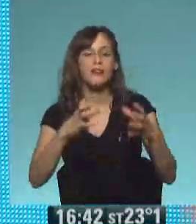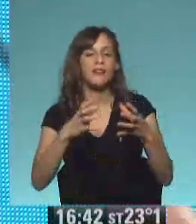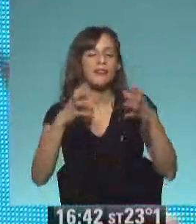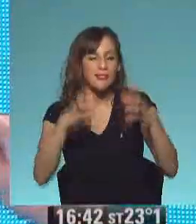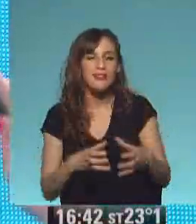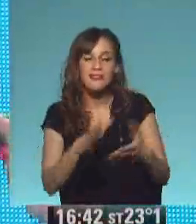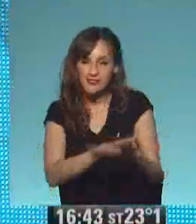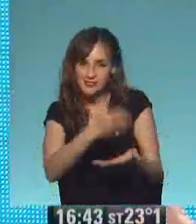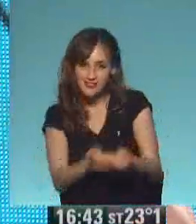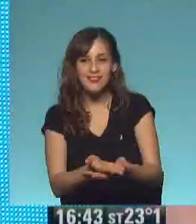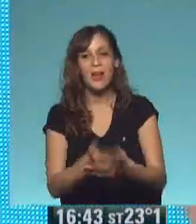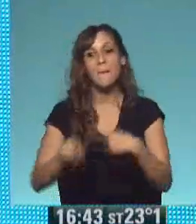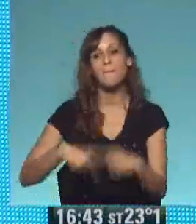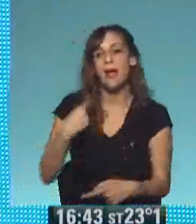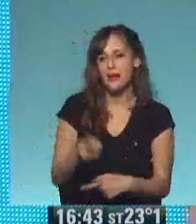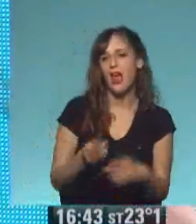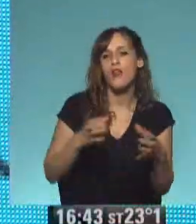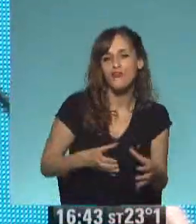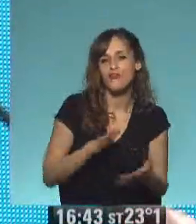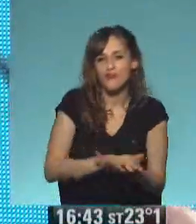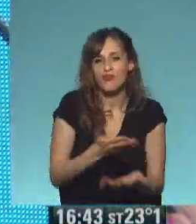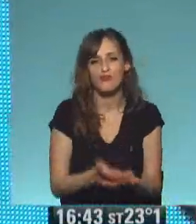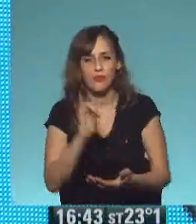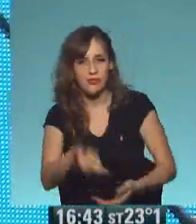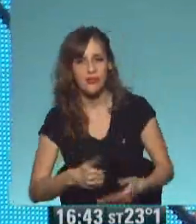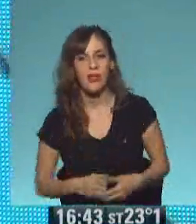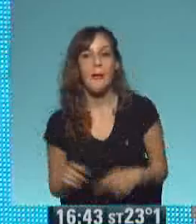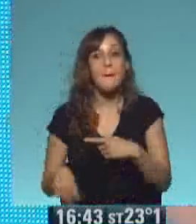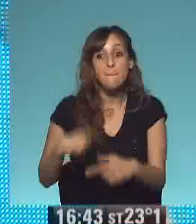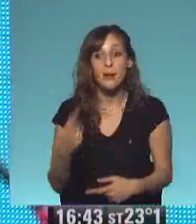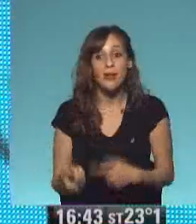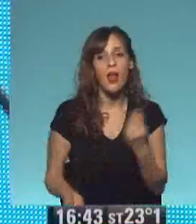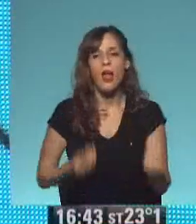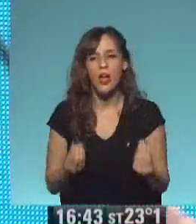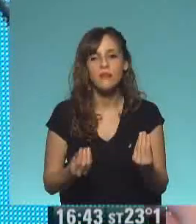mañana esa mañana las calabazas